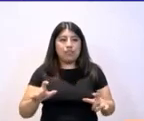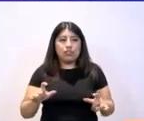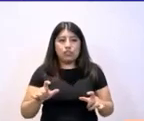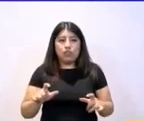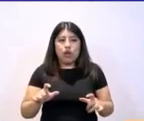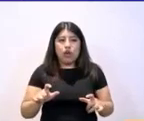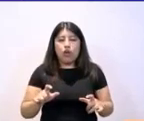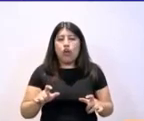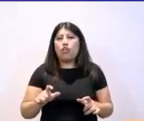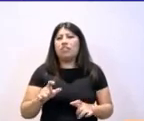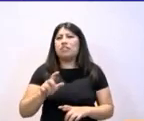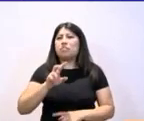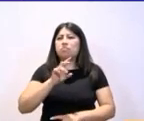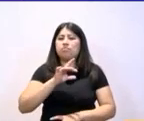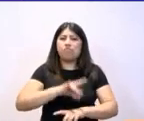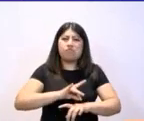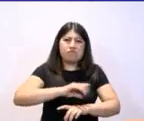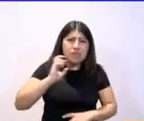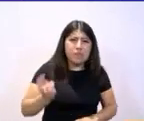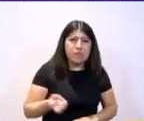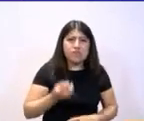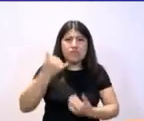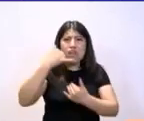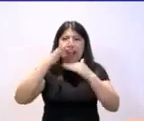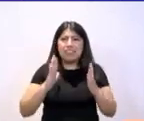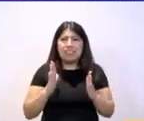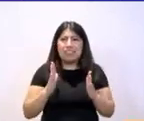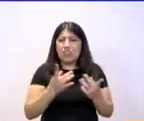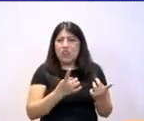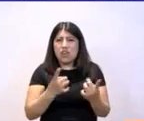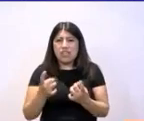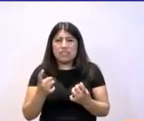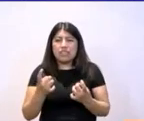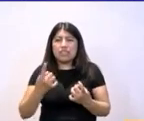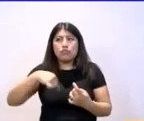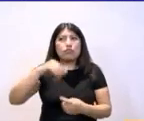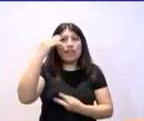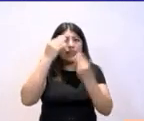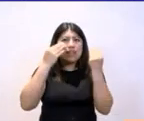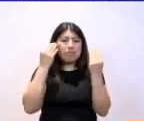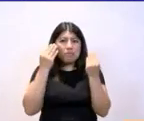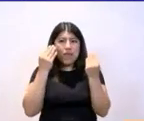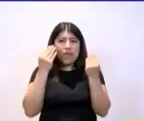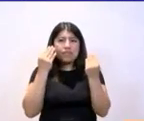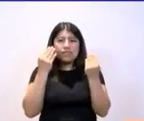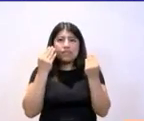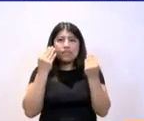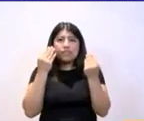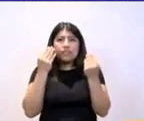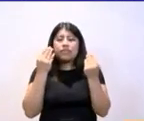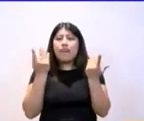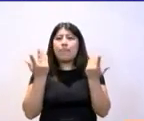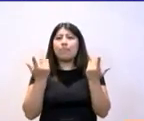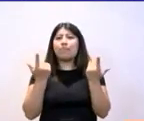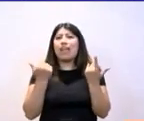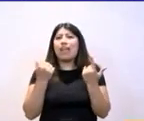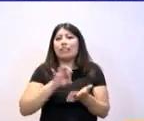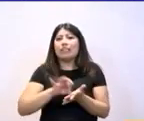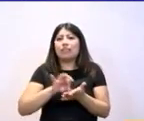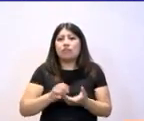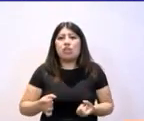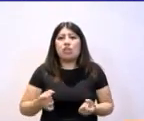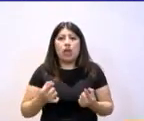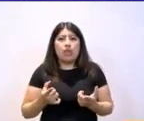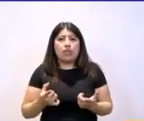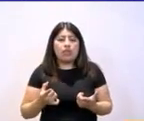padecen multipatologías, que requieren de una atención y que creen ustedes que precisamente son las personas que prestan ese servicio las que